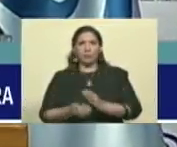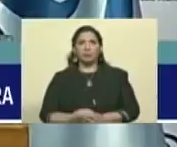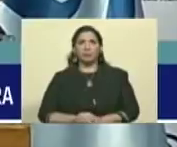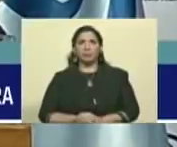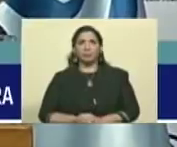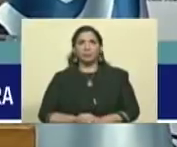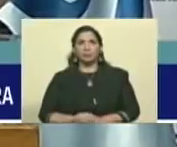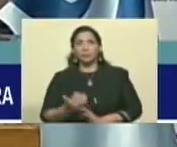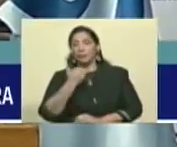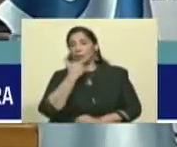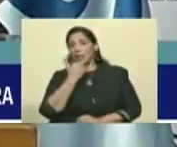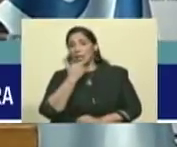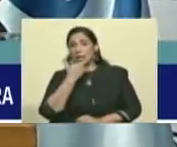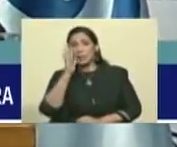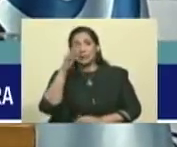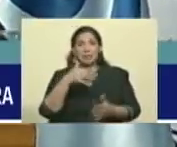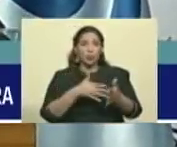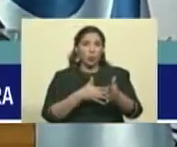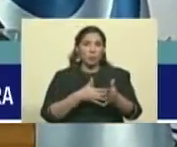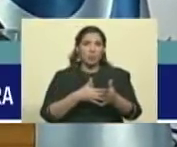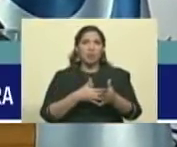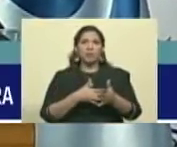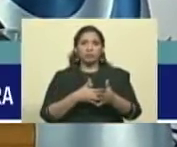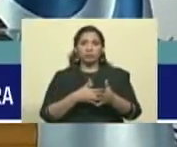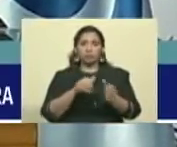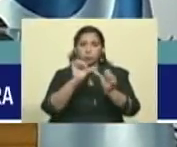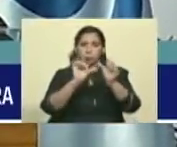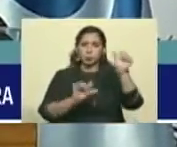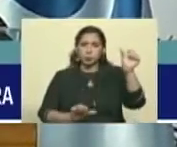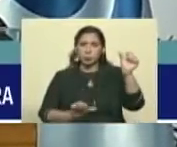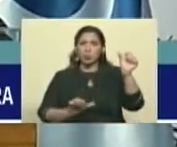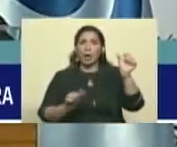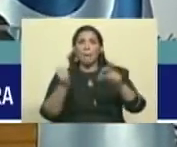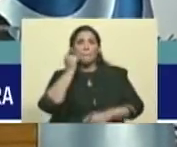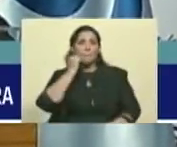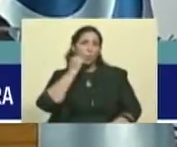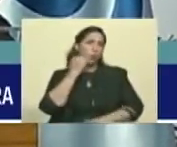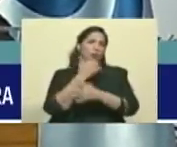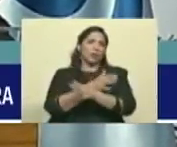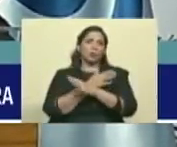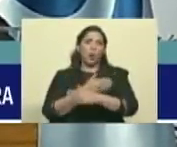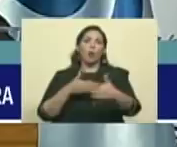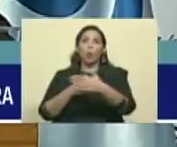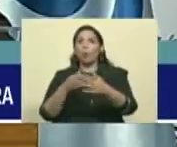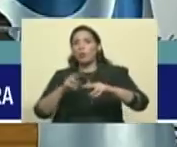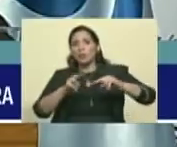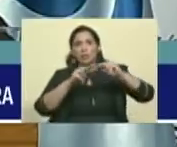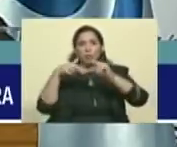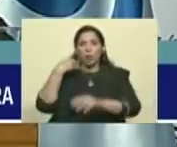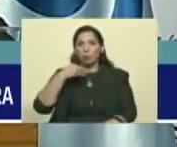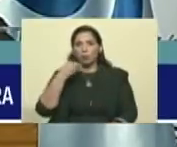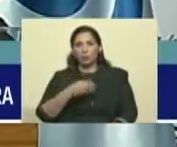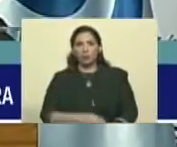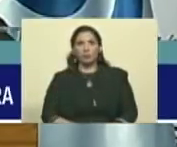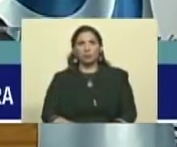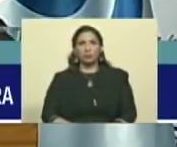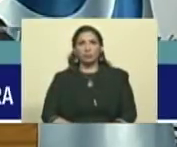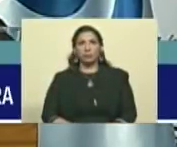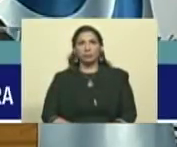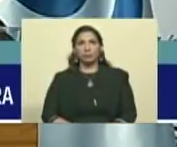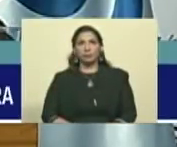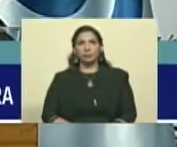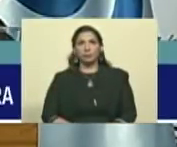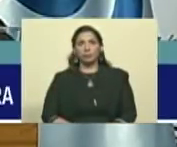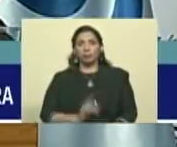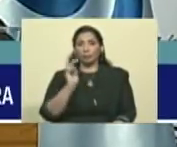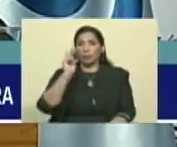Casi, repito, 5.000 casos por abuso sexual contra niños, niñas y adolescentes, es decir, menores de edad. Siendo las entidades